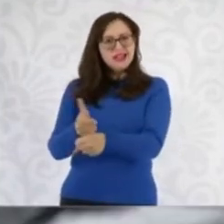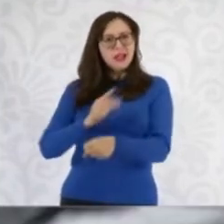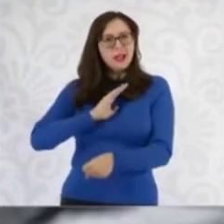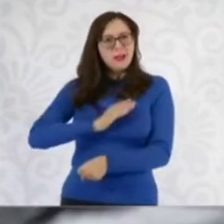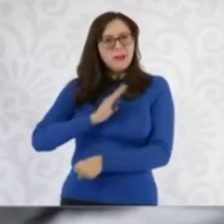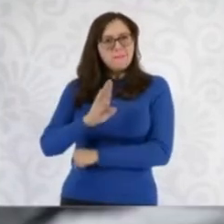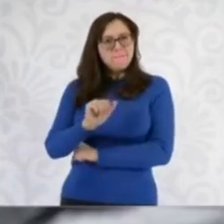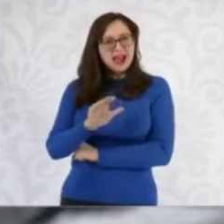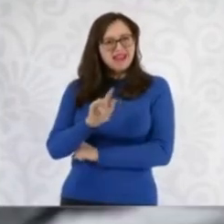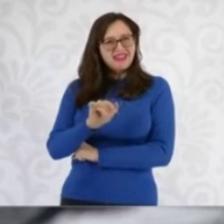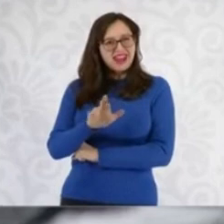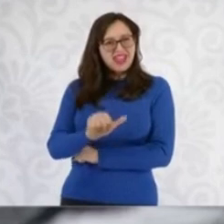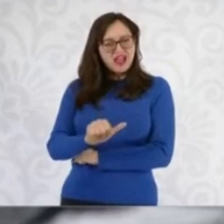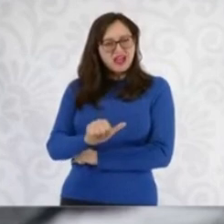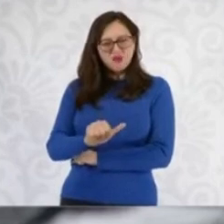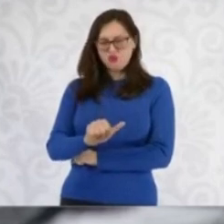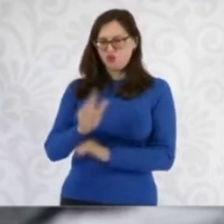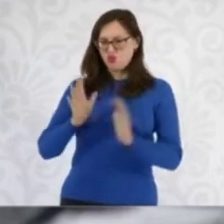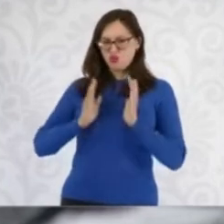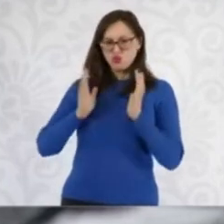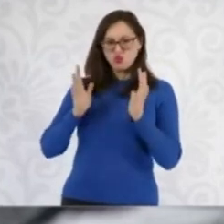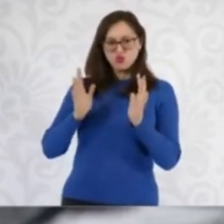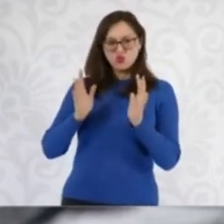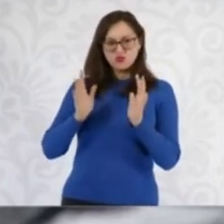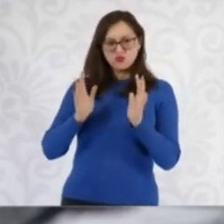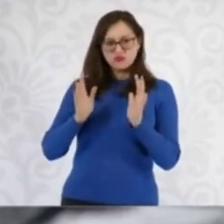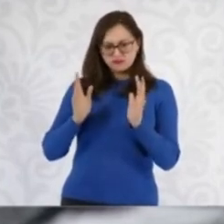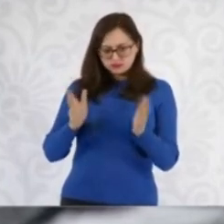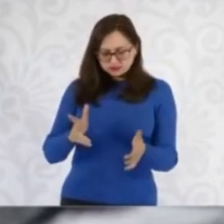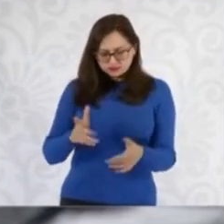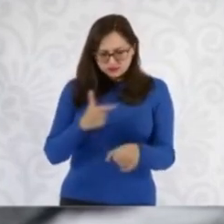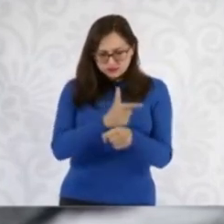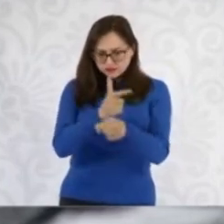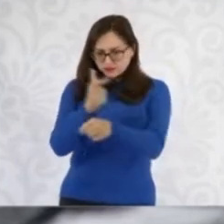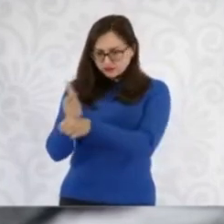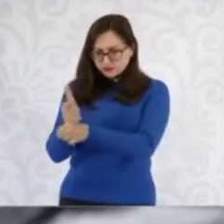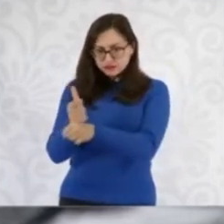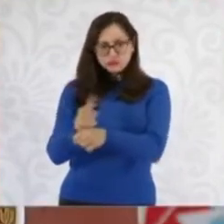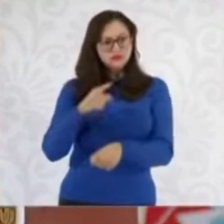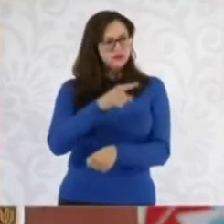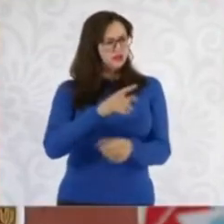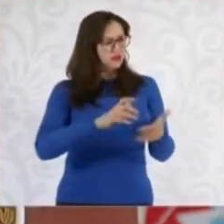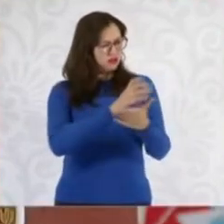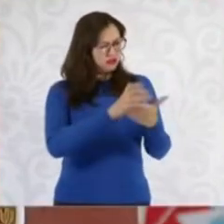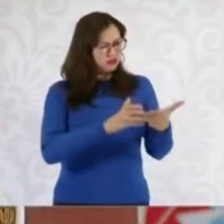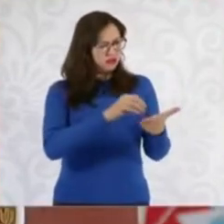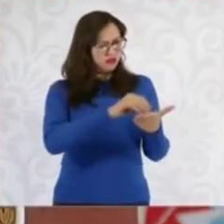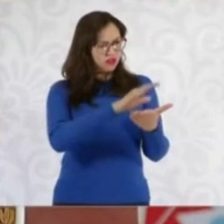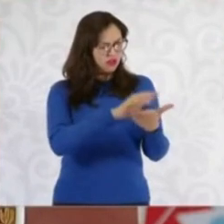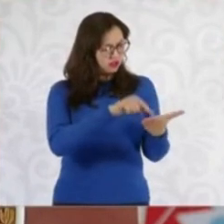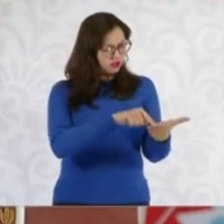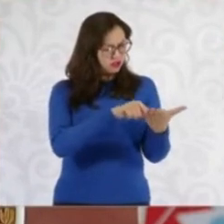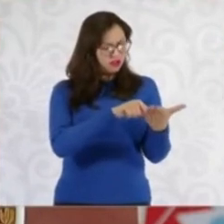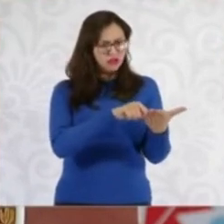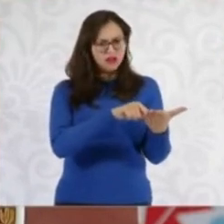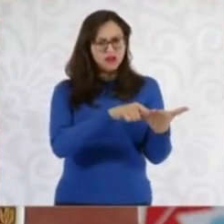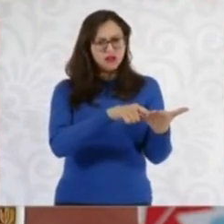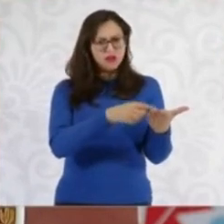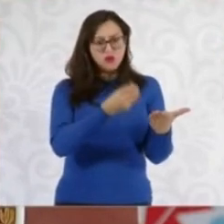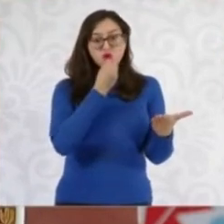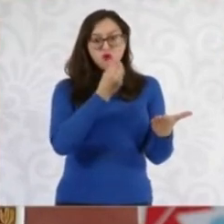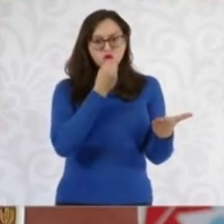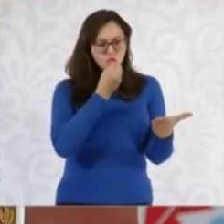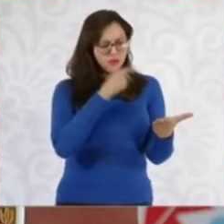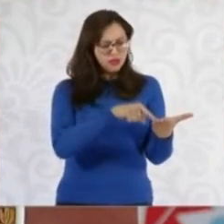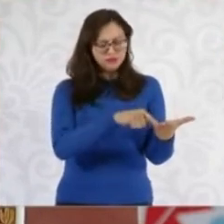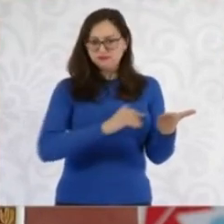Se suspendió de inmediato el contrato, se pidió que se suspendiera el contrato y el registro que tenían de este alimento que